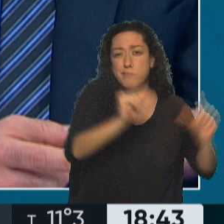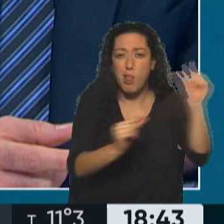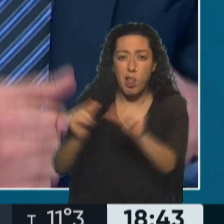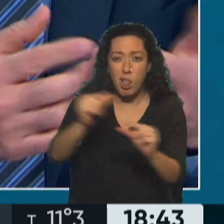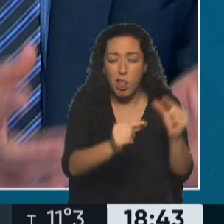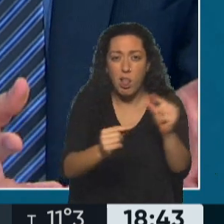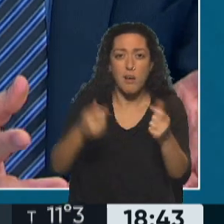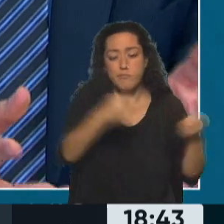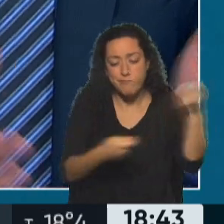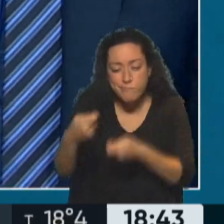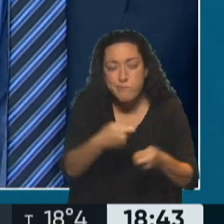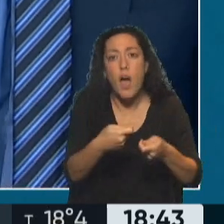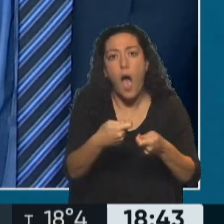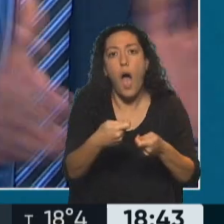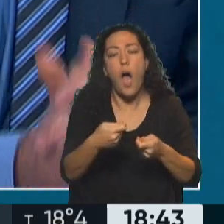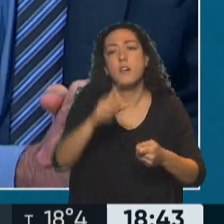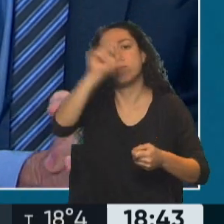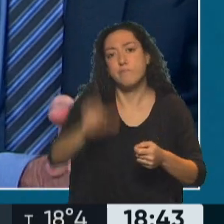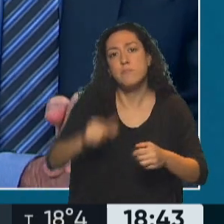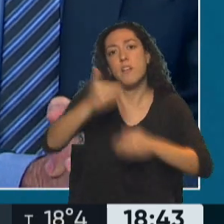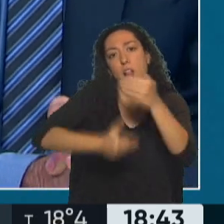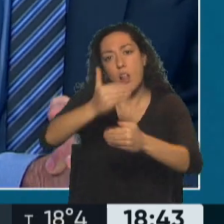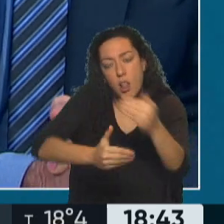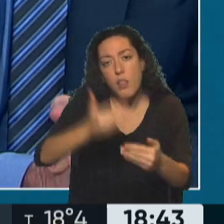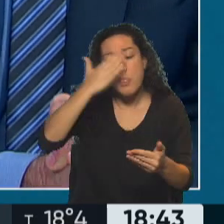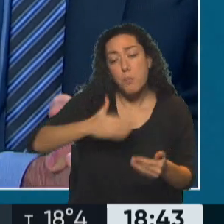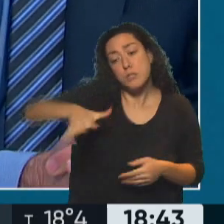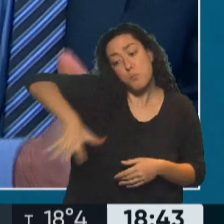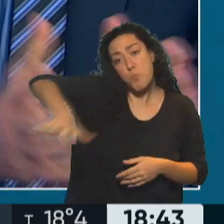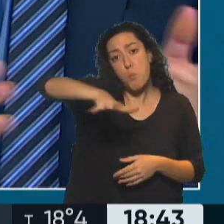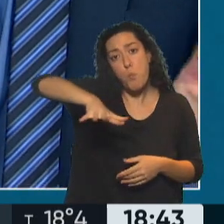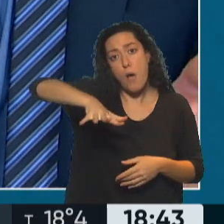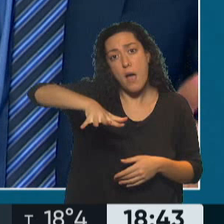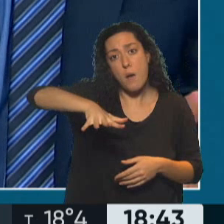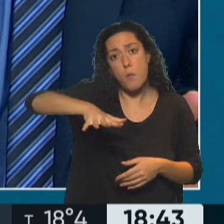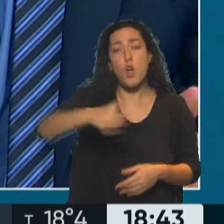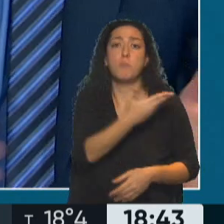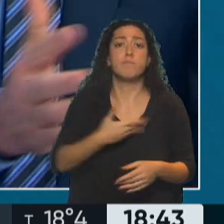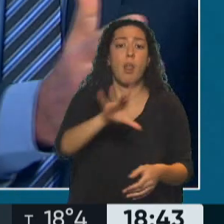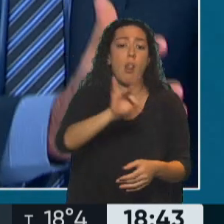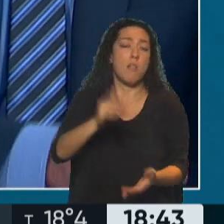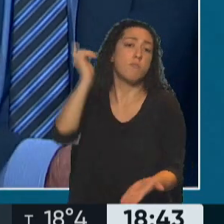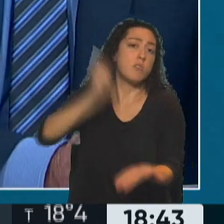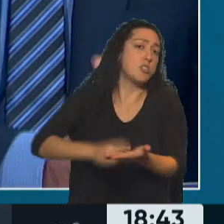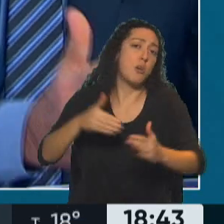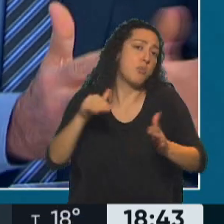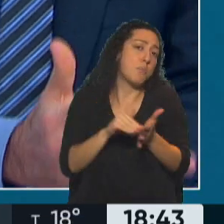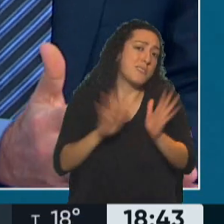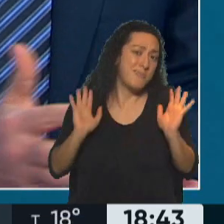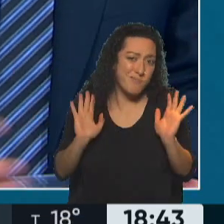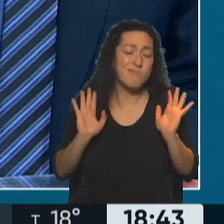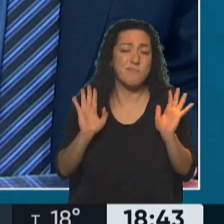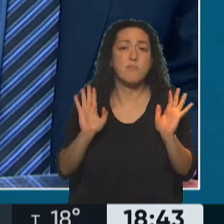gire, que el país funcione y después será el soberano, será el pueblo quien decida quién conduce este país. Hay que remediarlo y